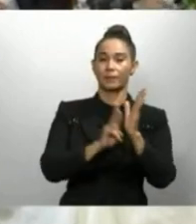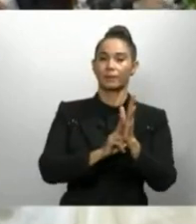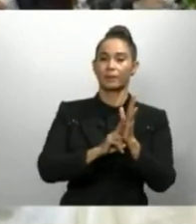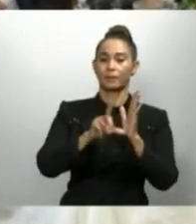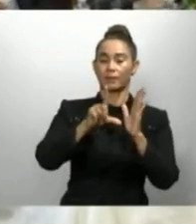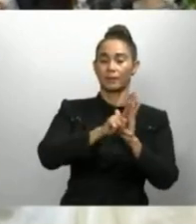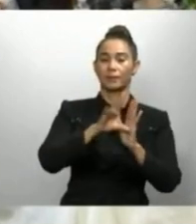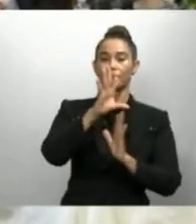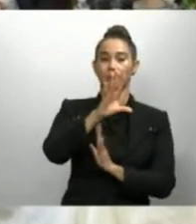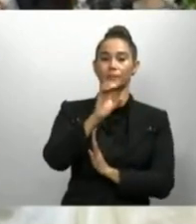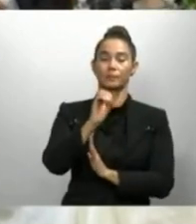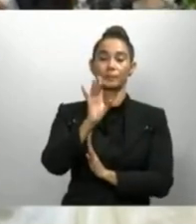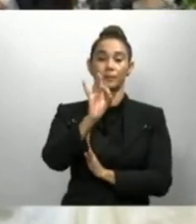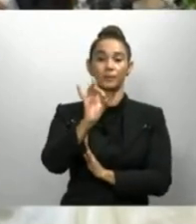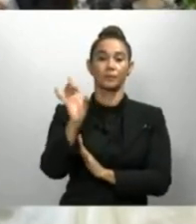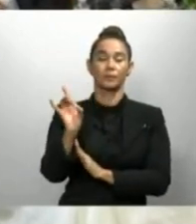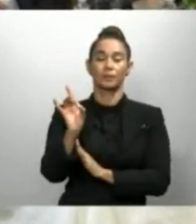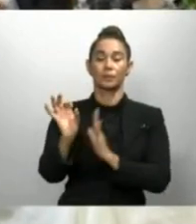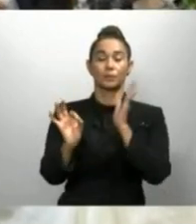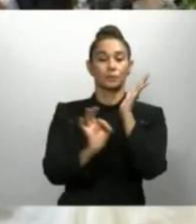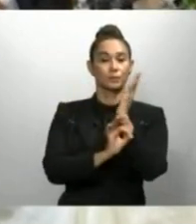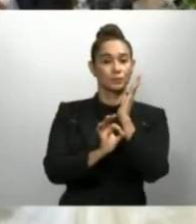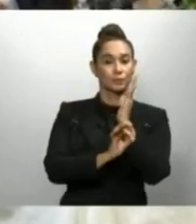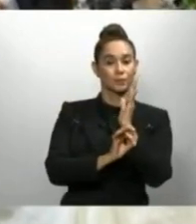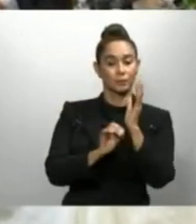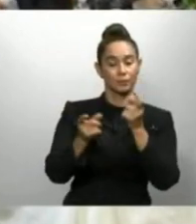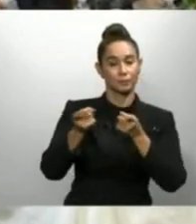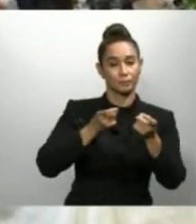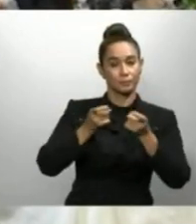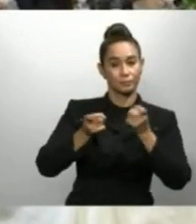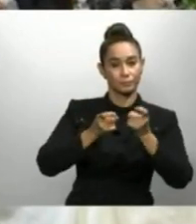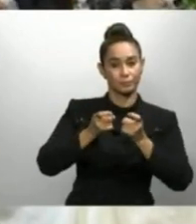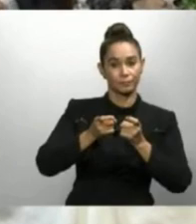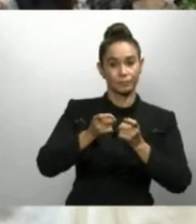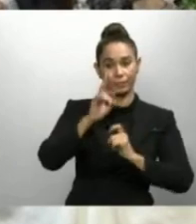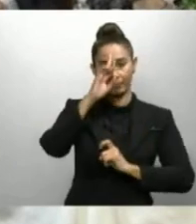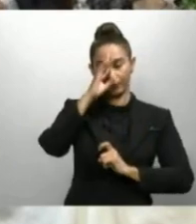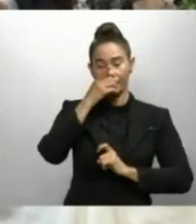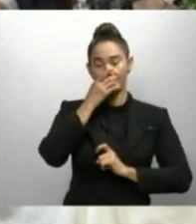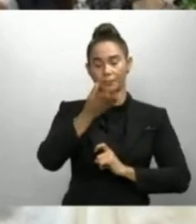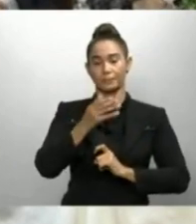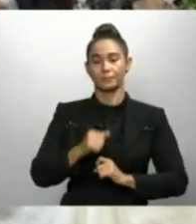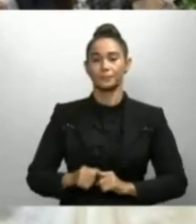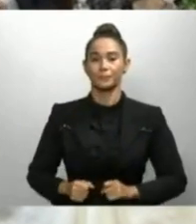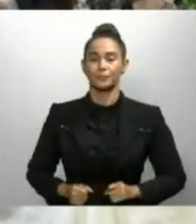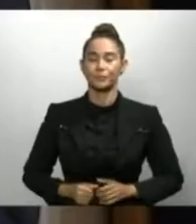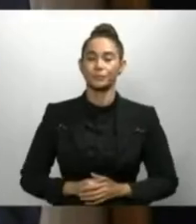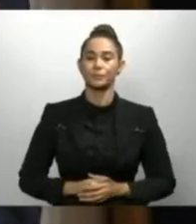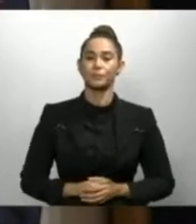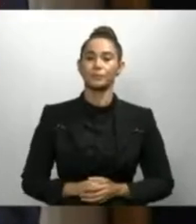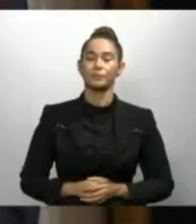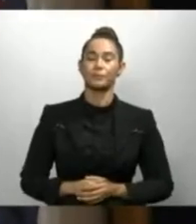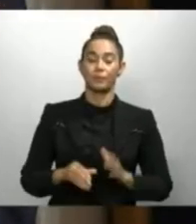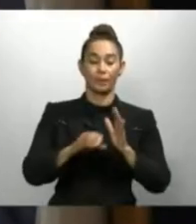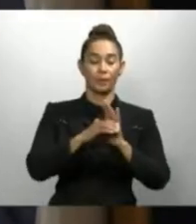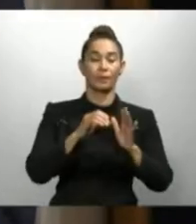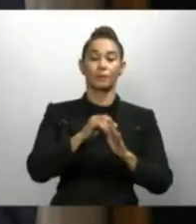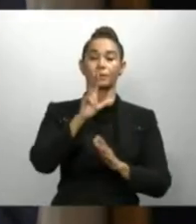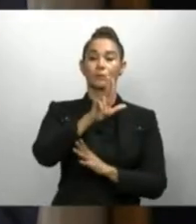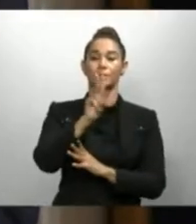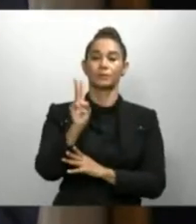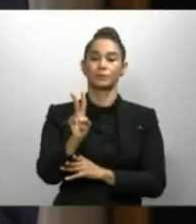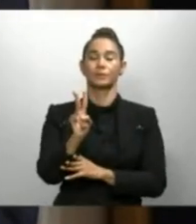Ley 5088 sobre drogas y sustancias controladas de la República Dominicana. Artículo